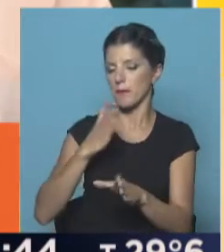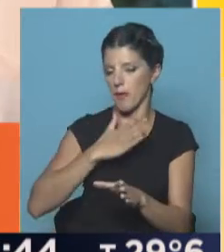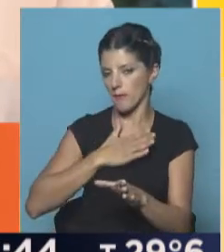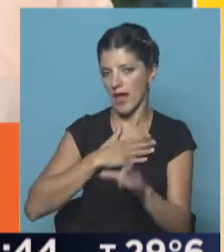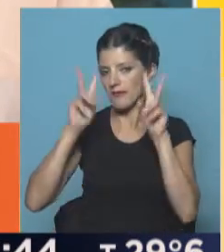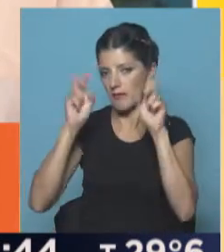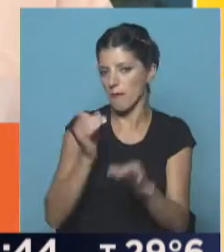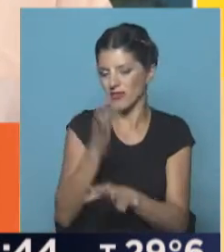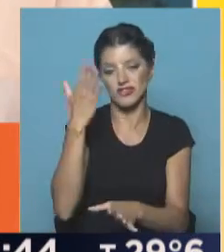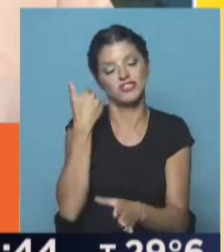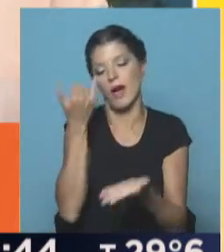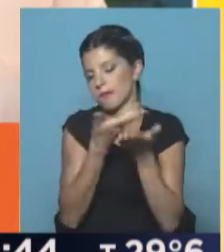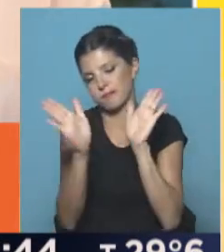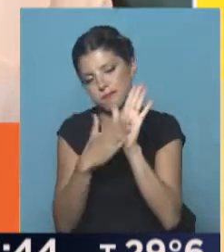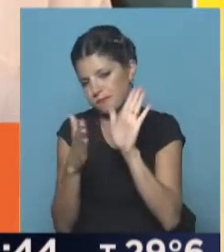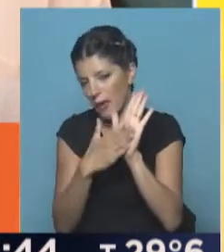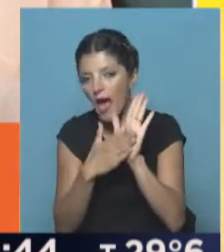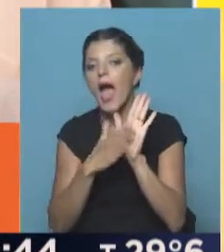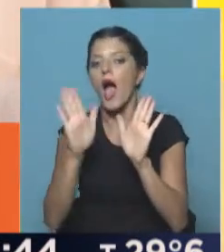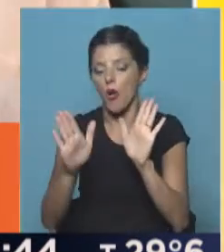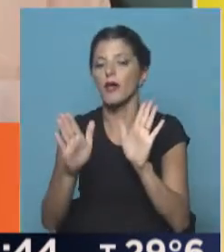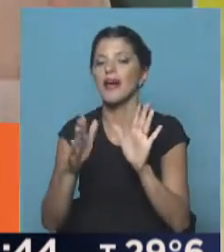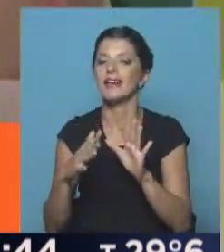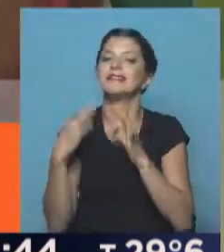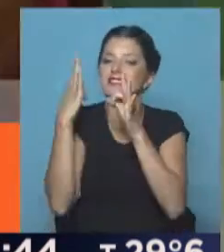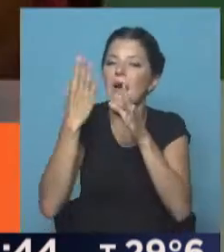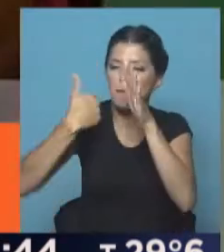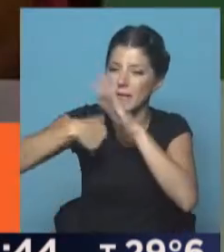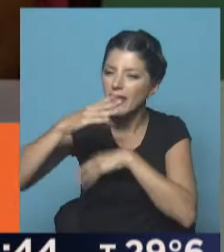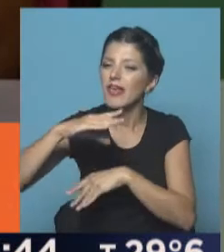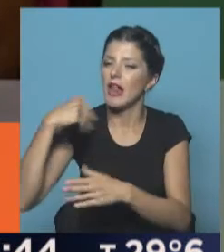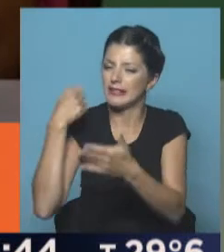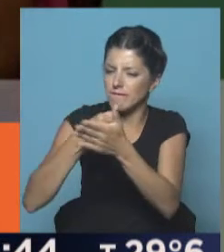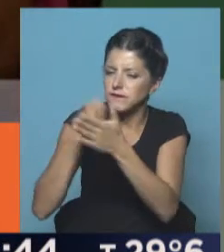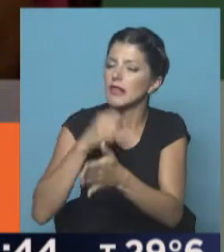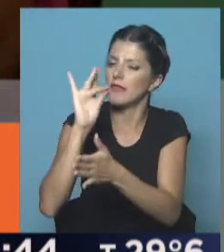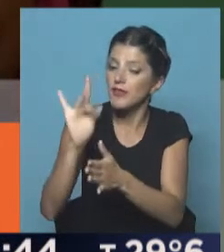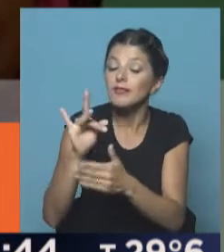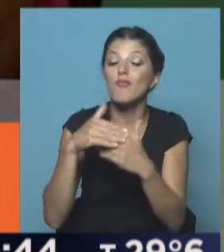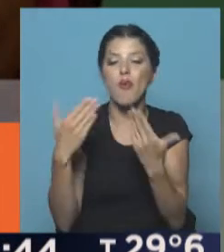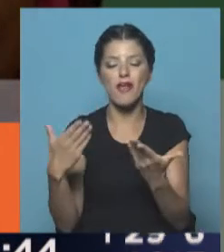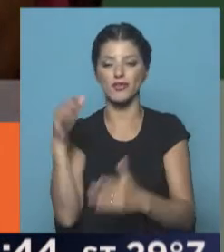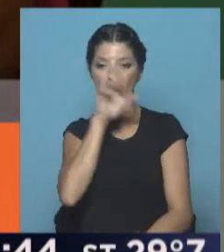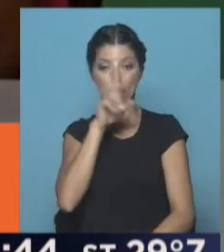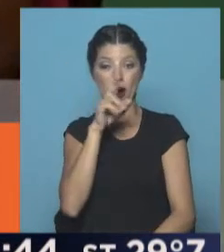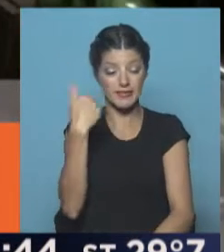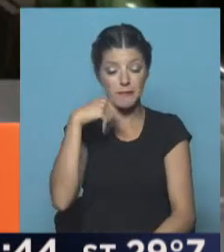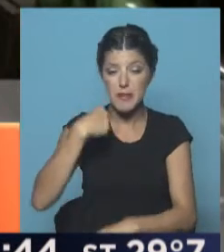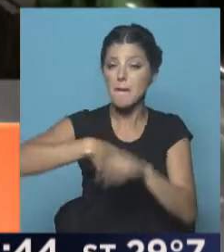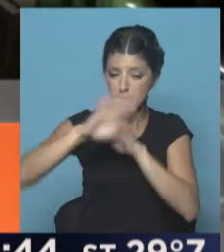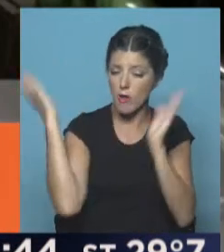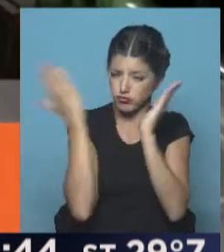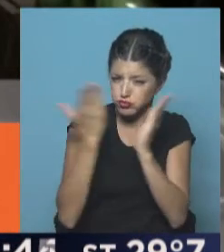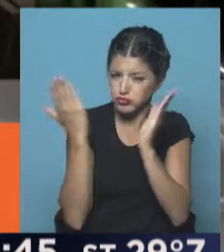eso está demostrado. Será porque llegan con mayores dificultades, entonces digamos, la preparación tiene que ser mayor, lo